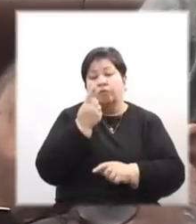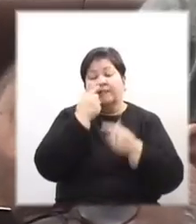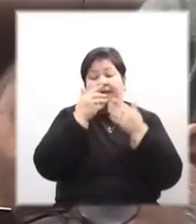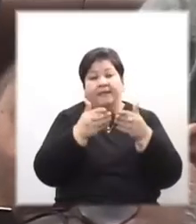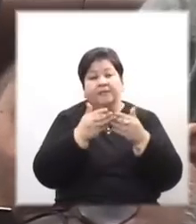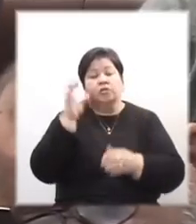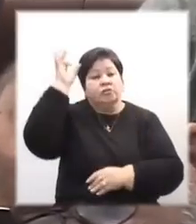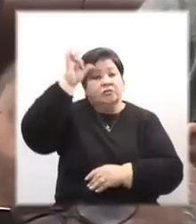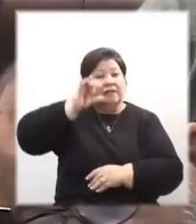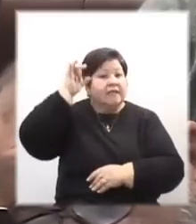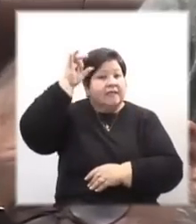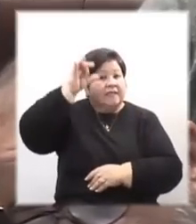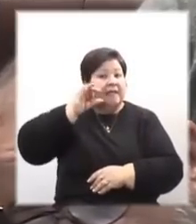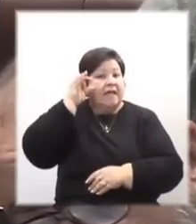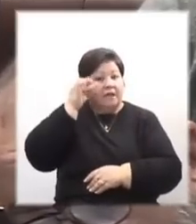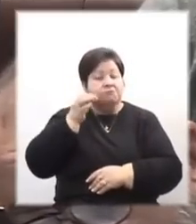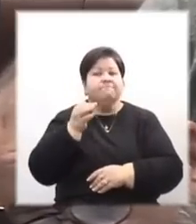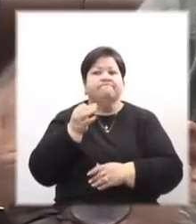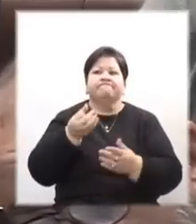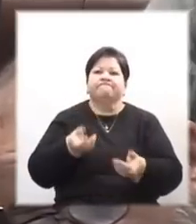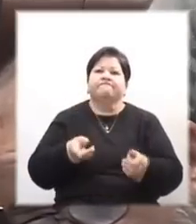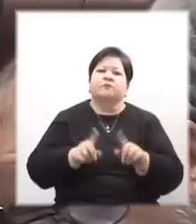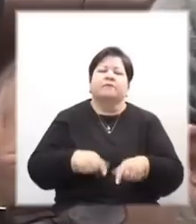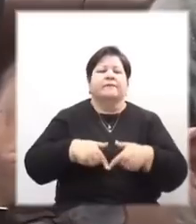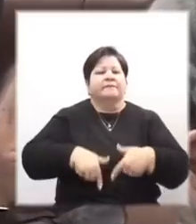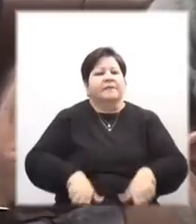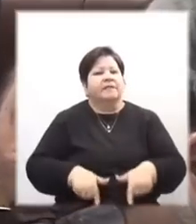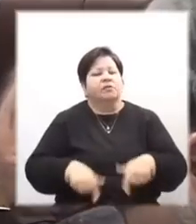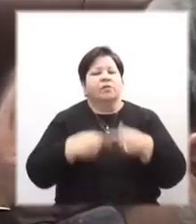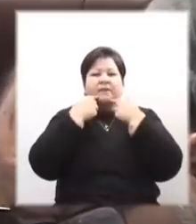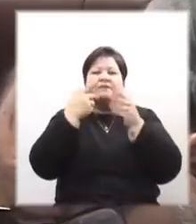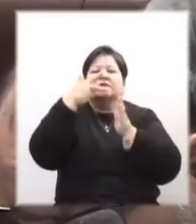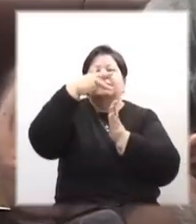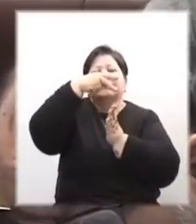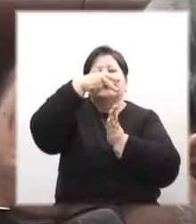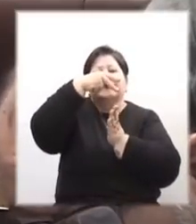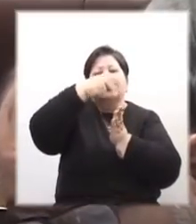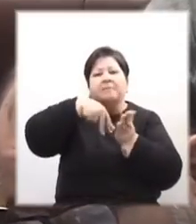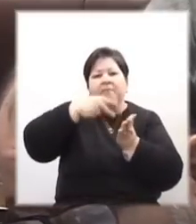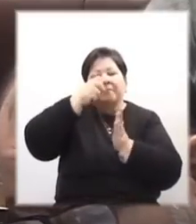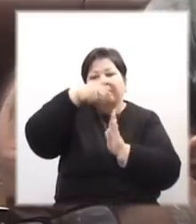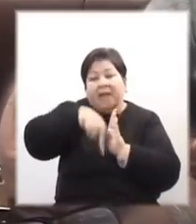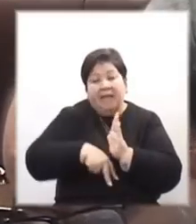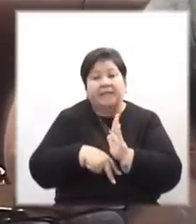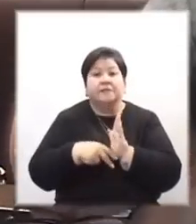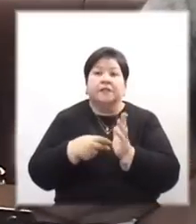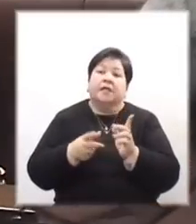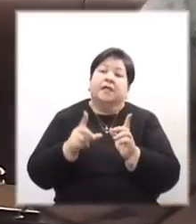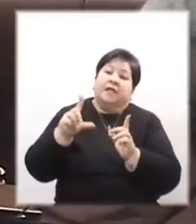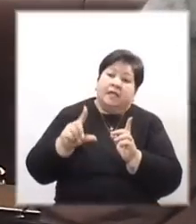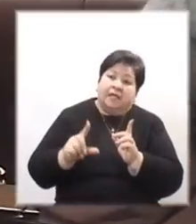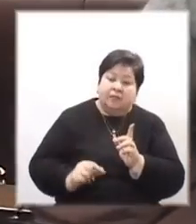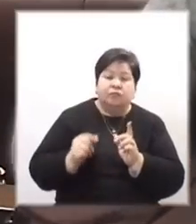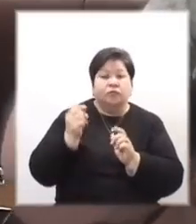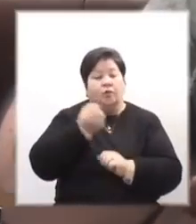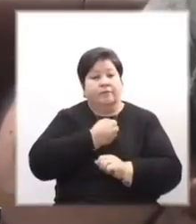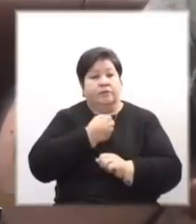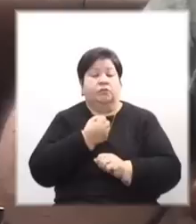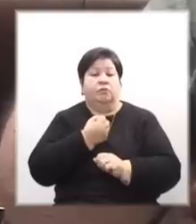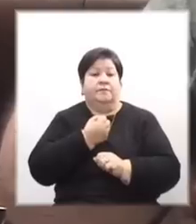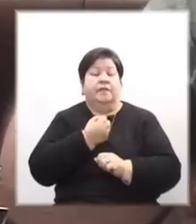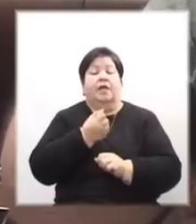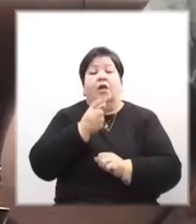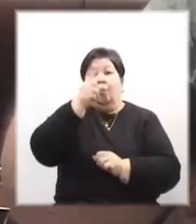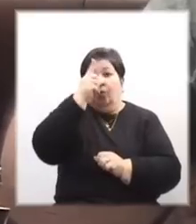en el Senado, se volvió a insistir en la existencia de un plan que reduciría homicidios. Un mes y medio después, el 27 de julio